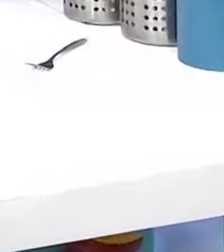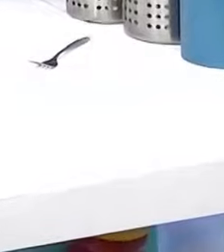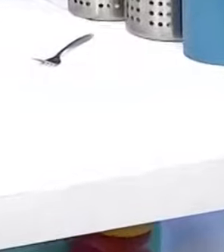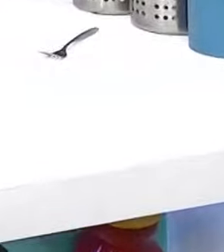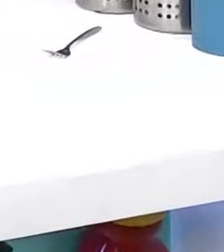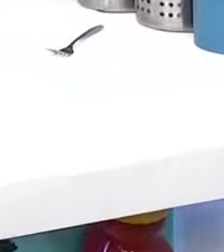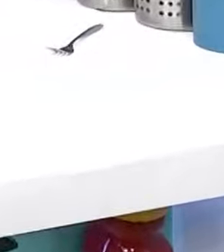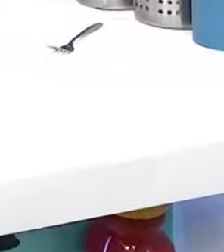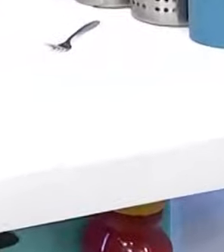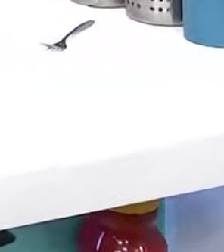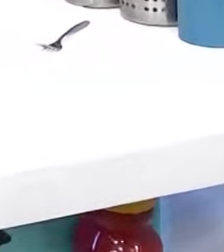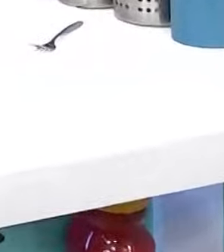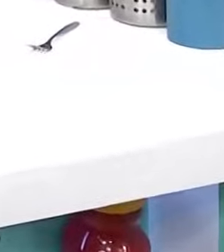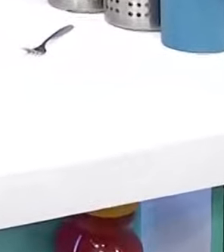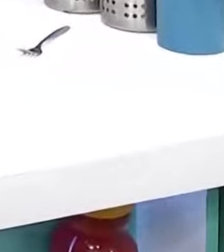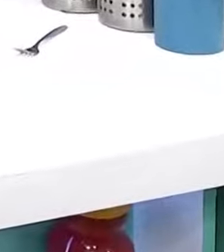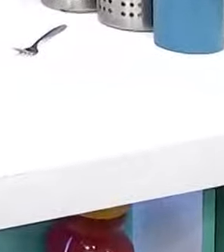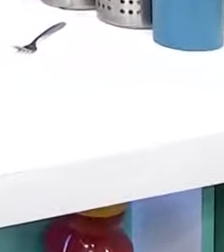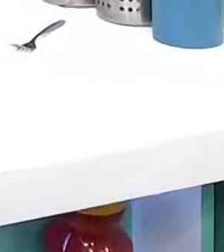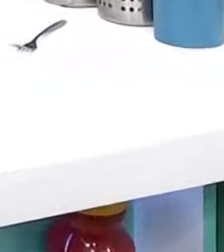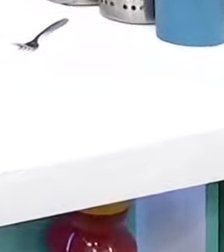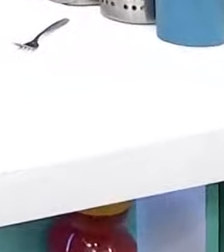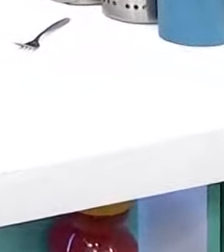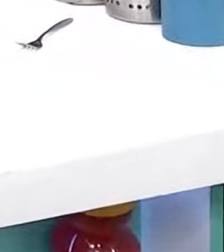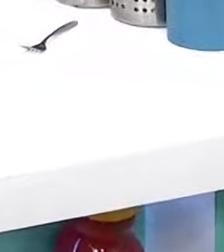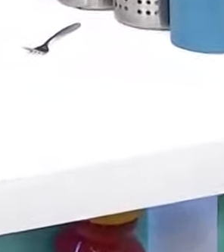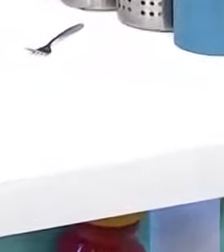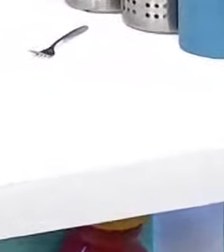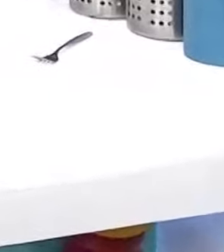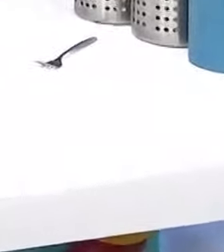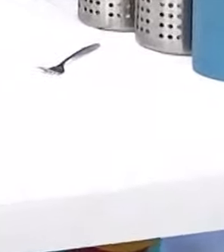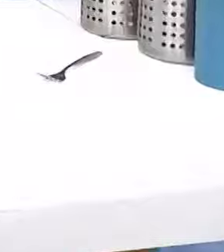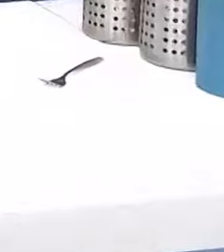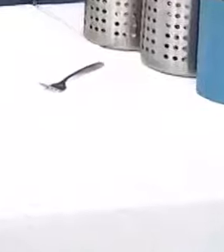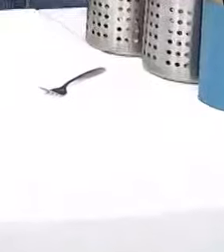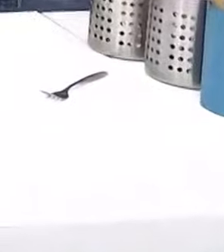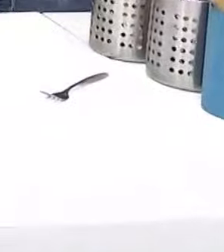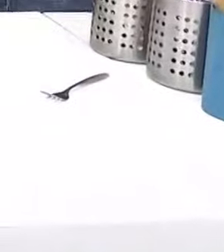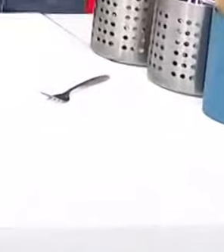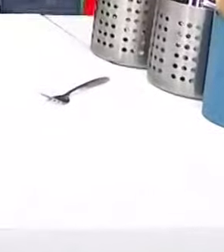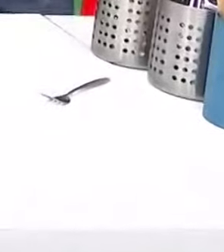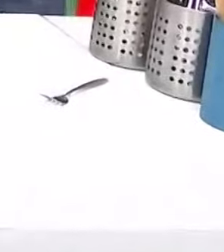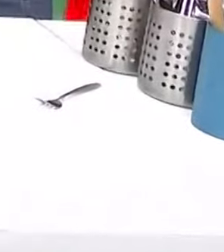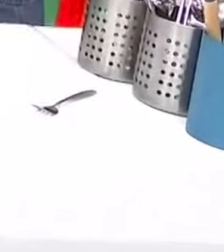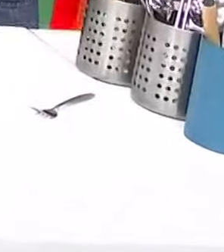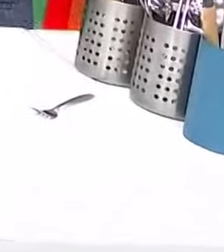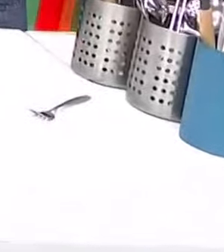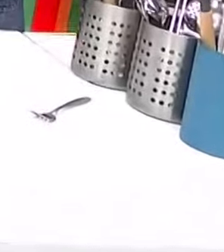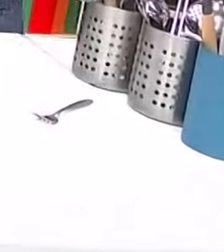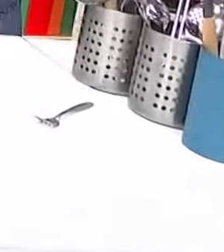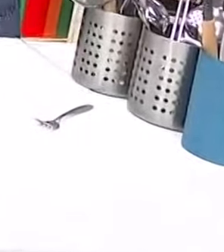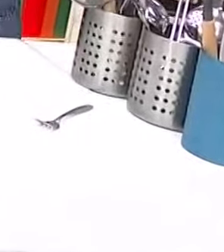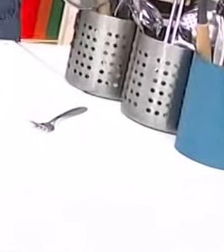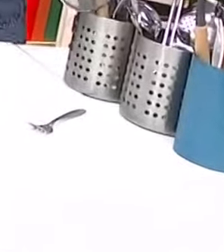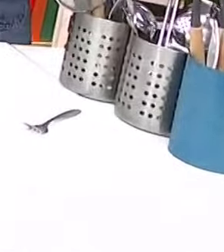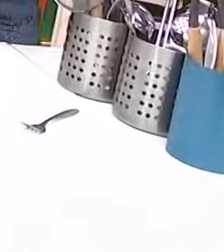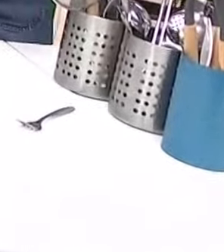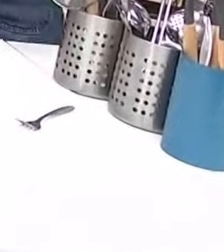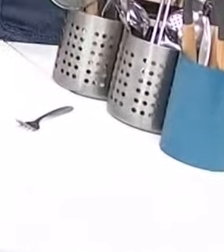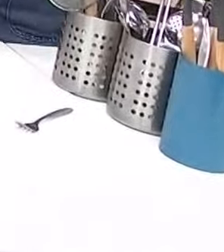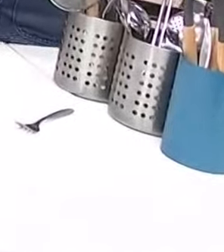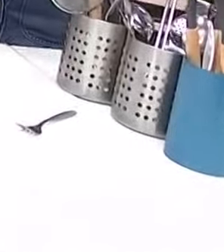receta original no lleva. No lleva choclito. Exacto. Langostinos. No, pues ya sería otra sopa. Sería ya un chupe, ¿no?